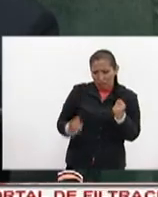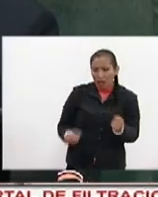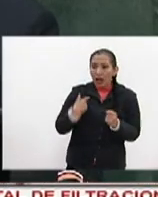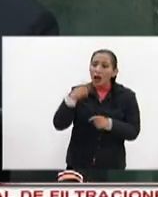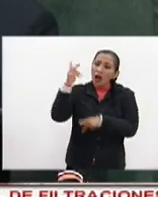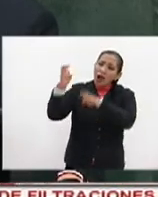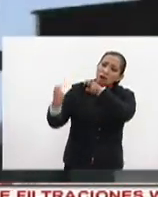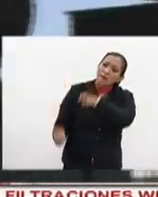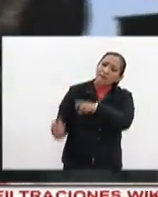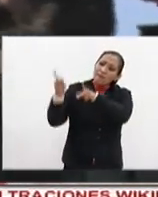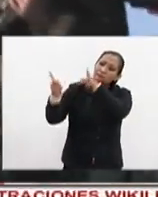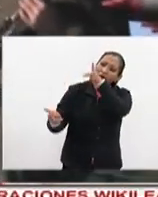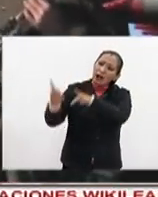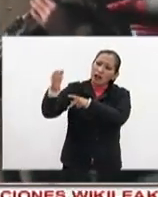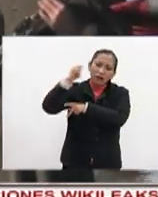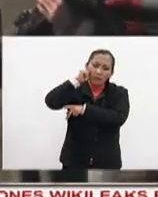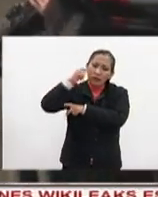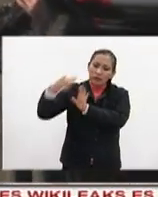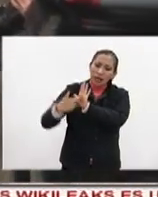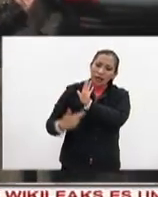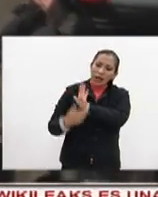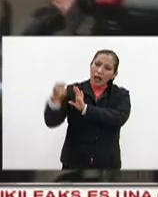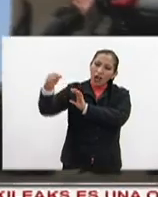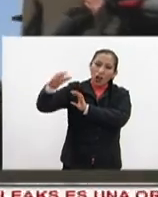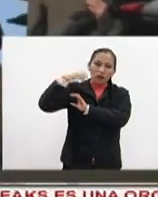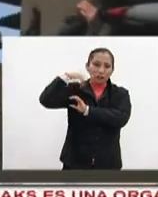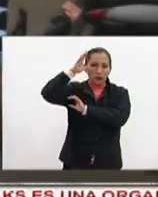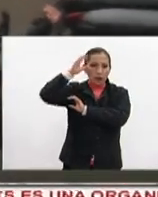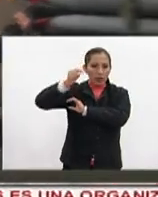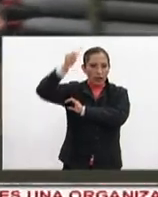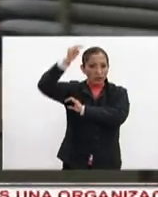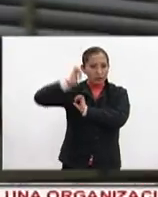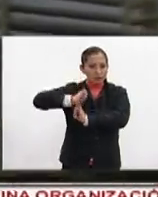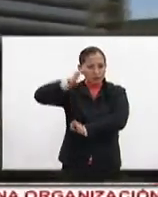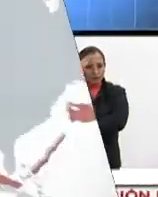entablar conversaciones sin condiciones previas con Pyongyang.